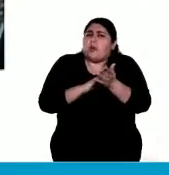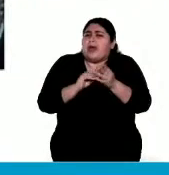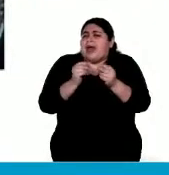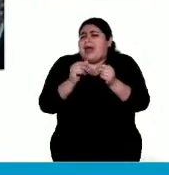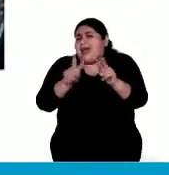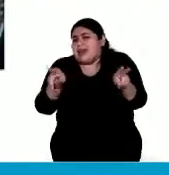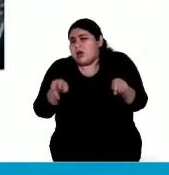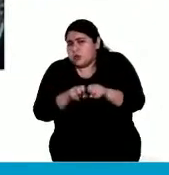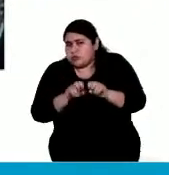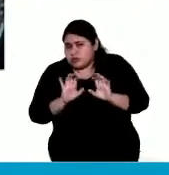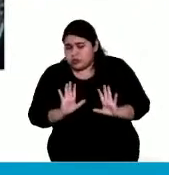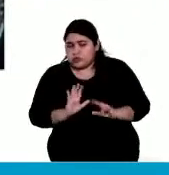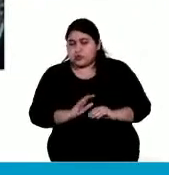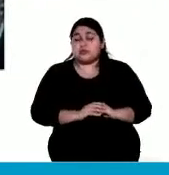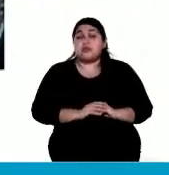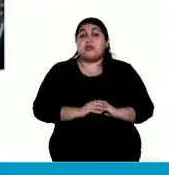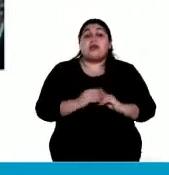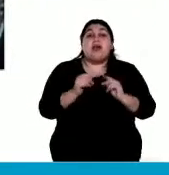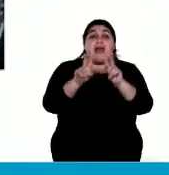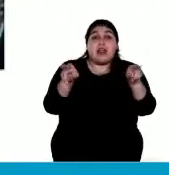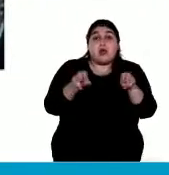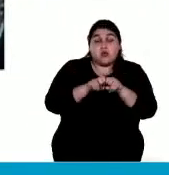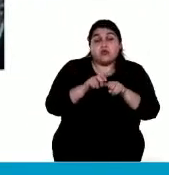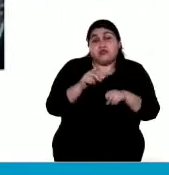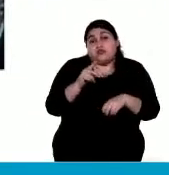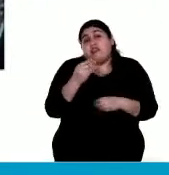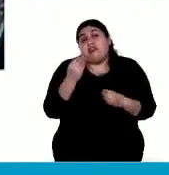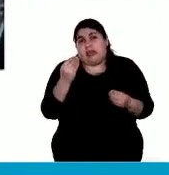primer lugar, voy a recordar